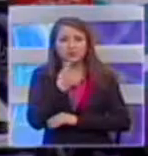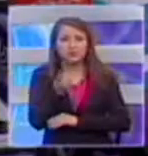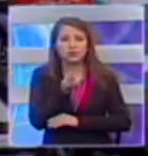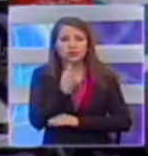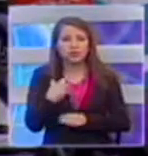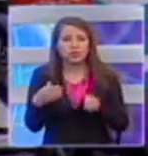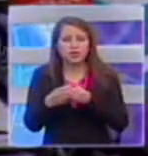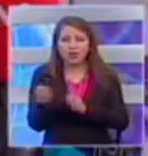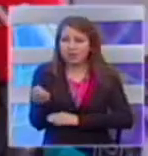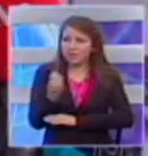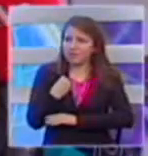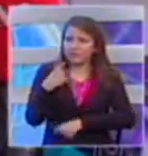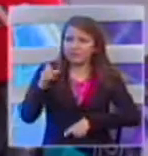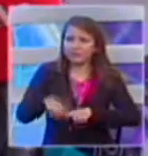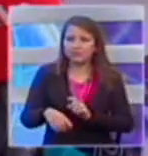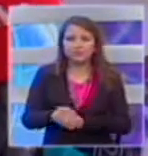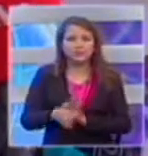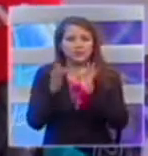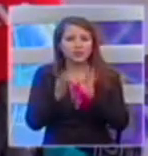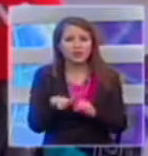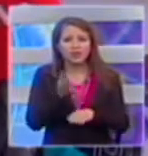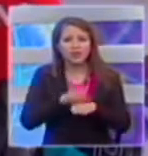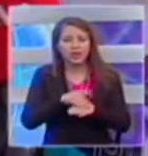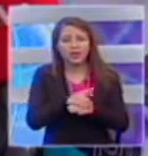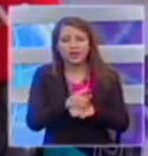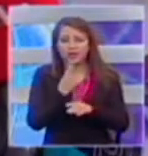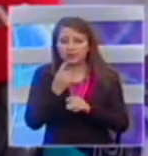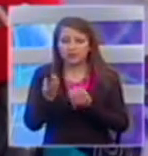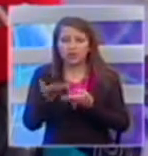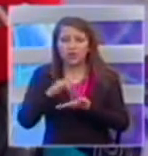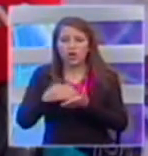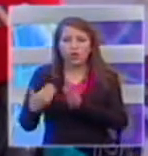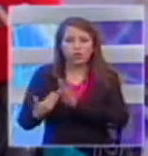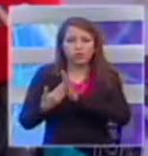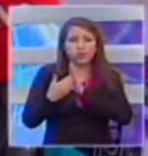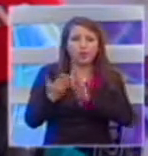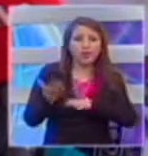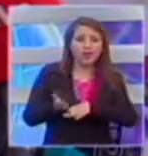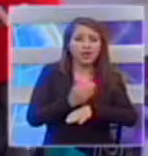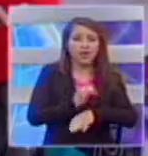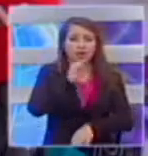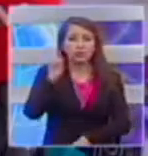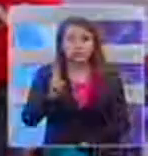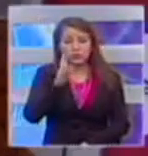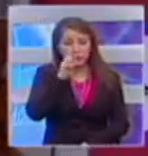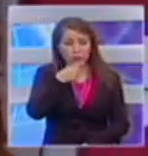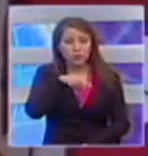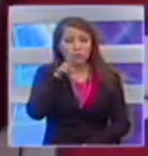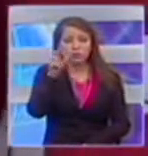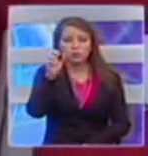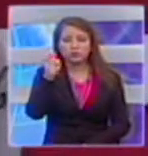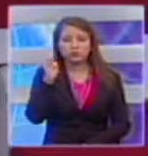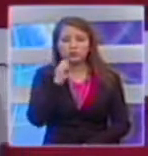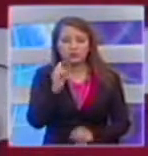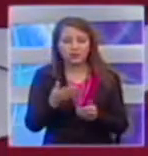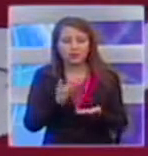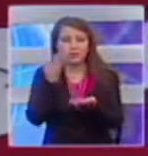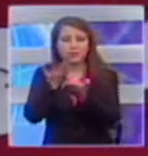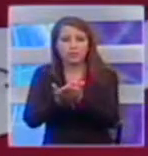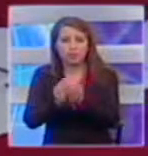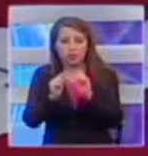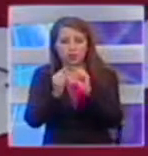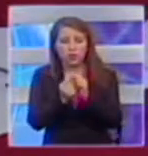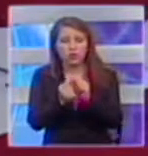simplemente comunicados. Afirman que se trata de una represalia después de que en junio miembros de la UNE presentaron a la Organización